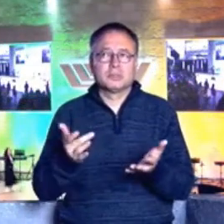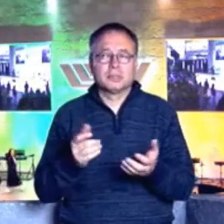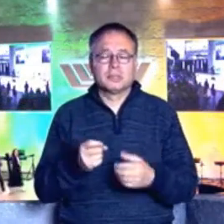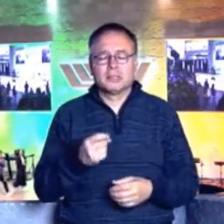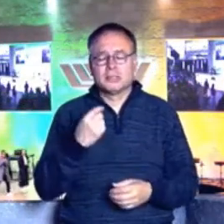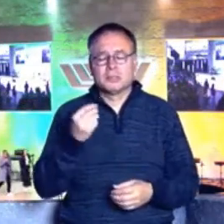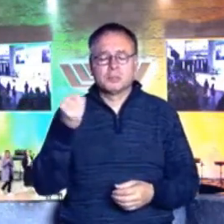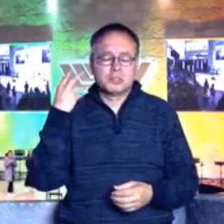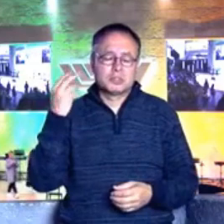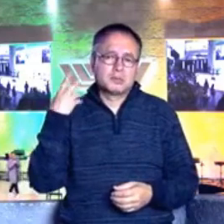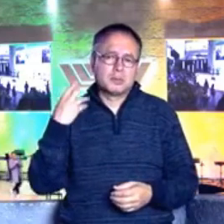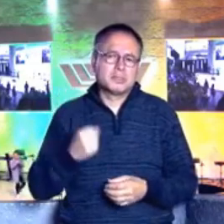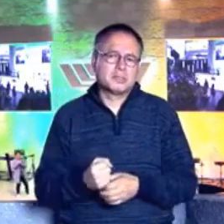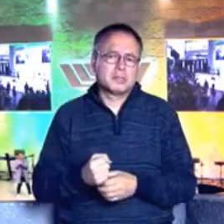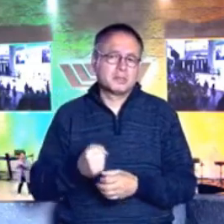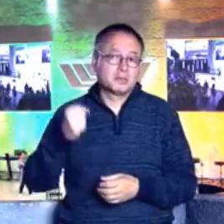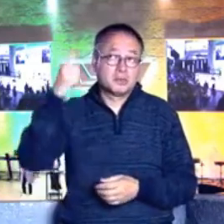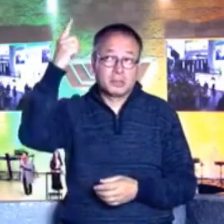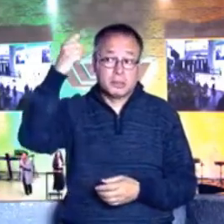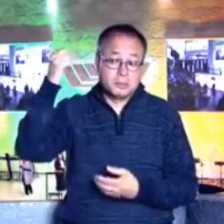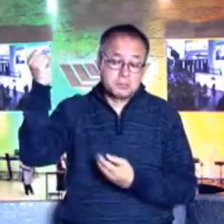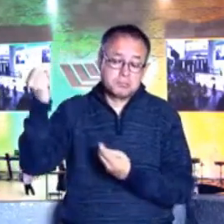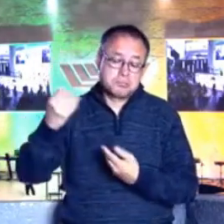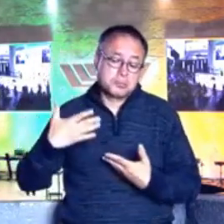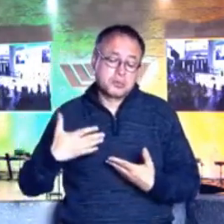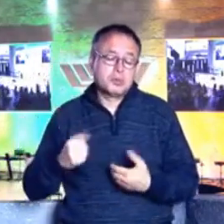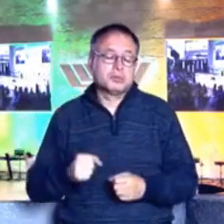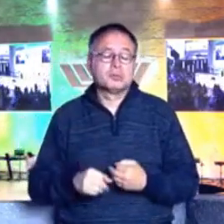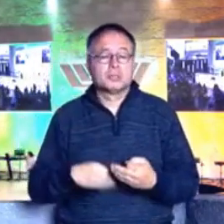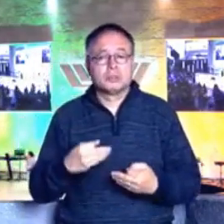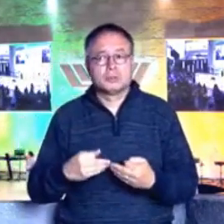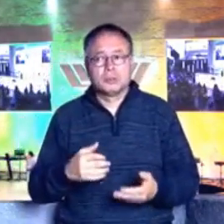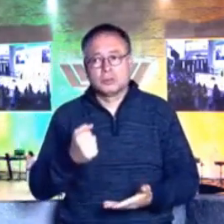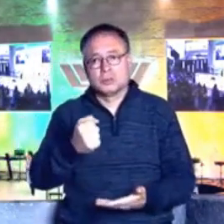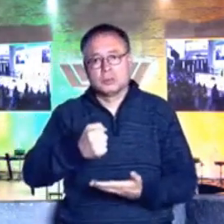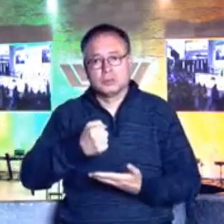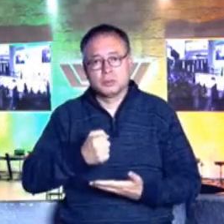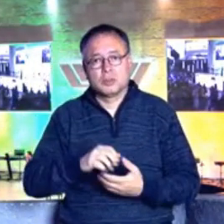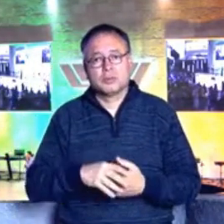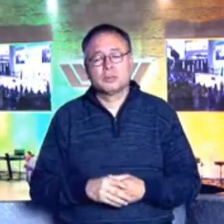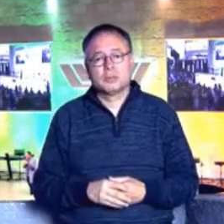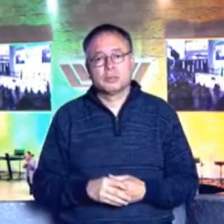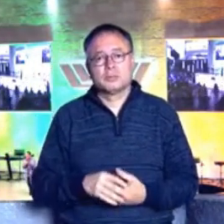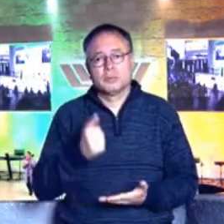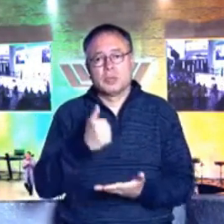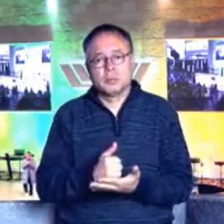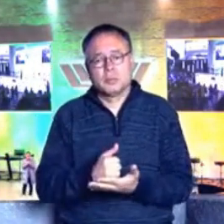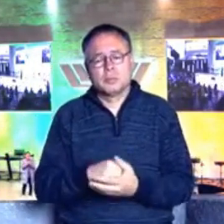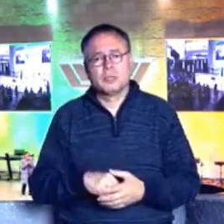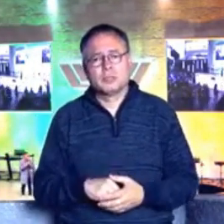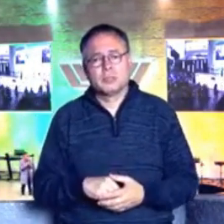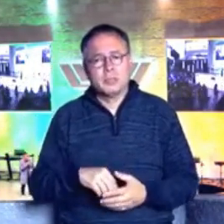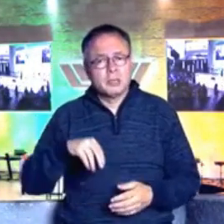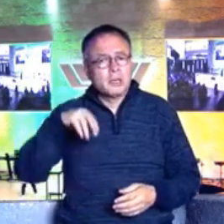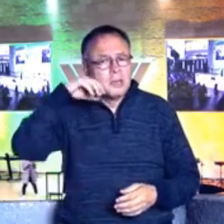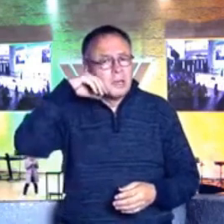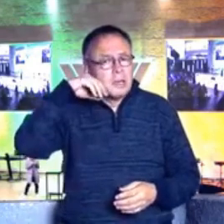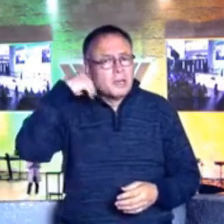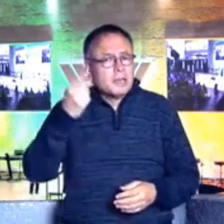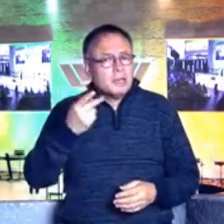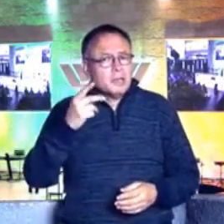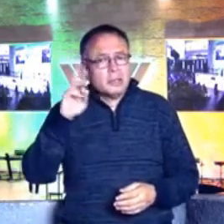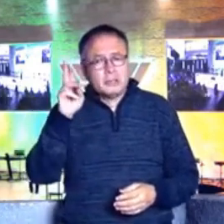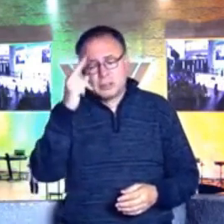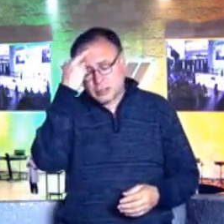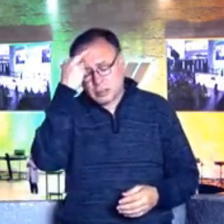que necesitamos sin importar nuestras condición Amén Eh pues queremos eh recordarles que el día de hoy